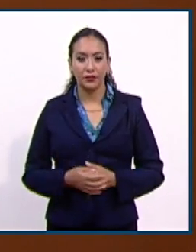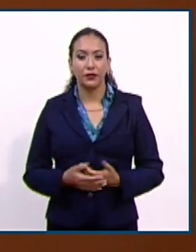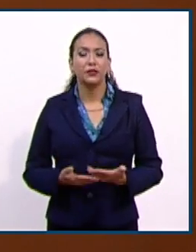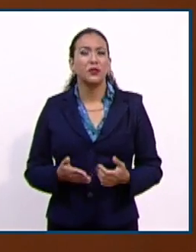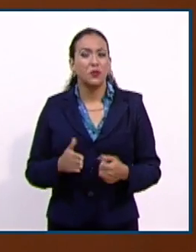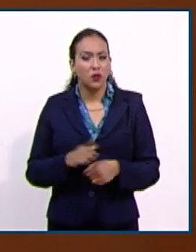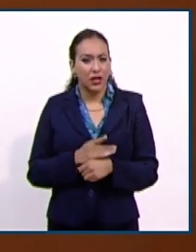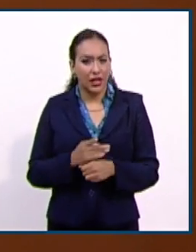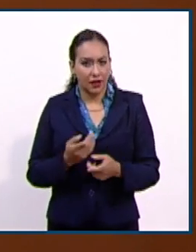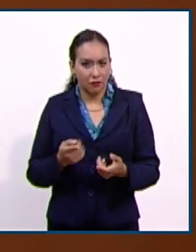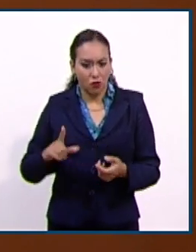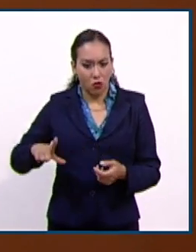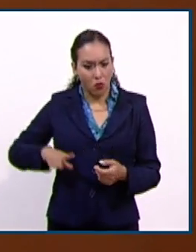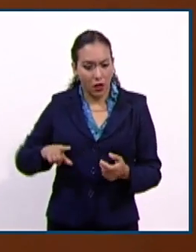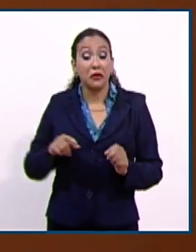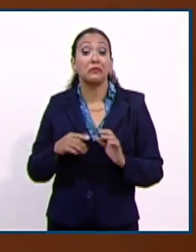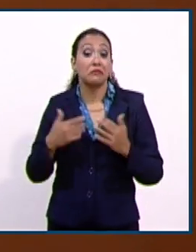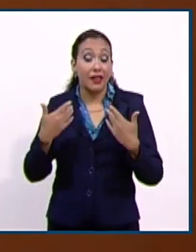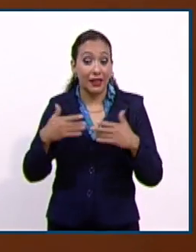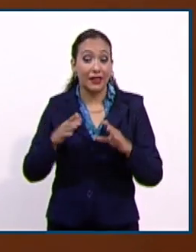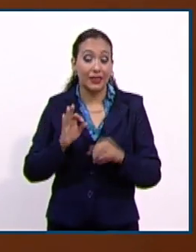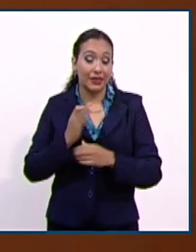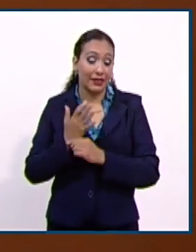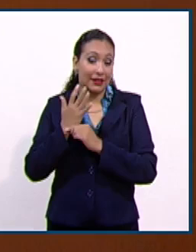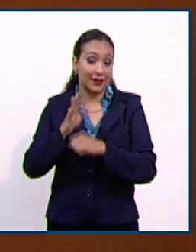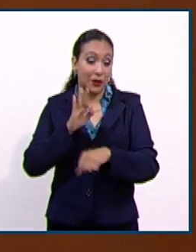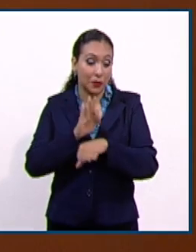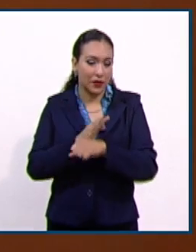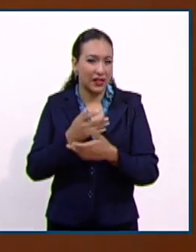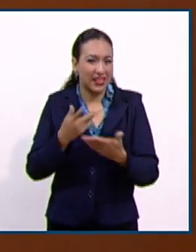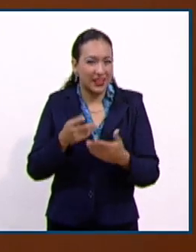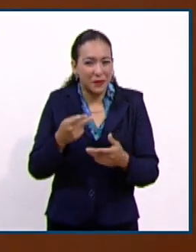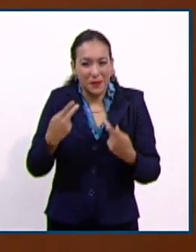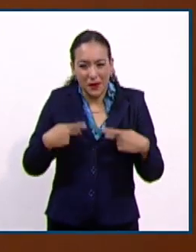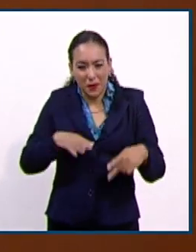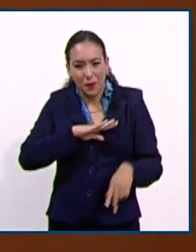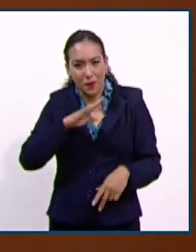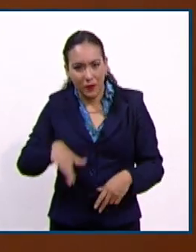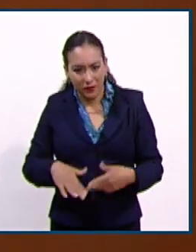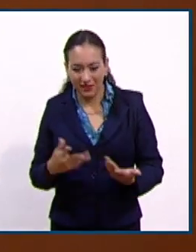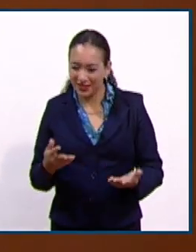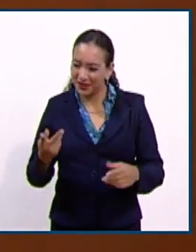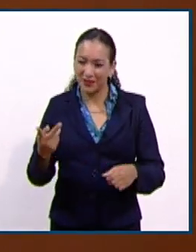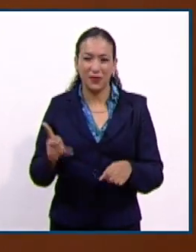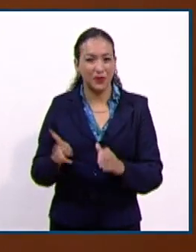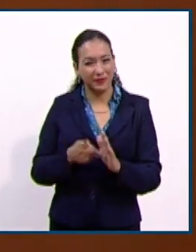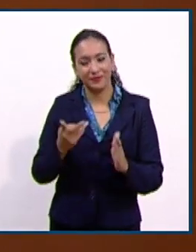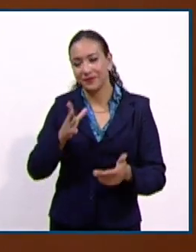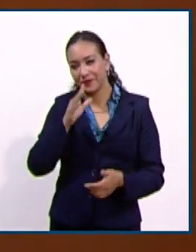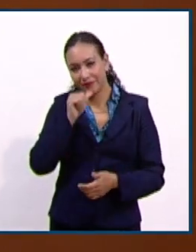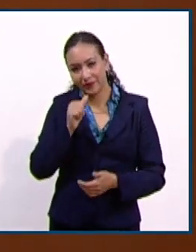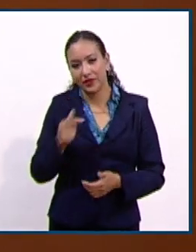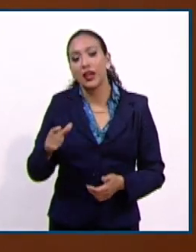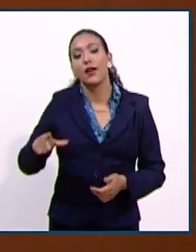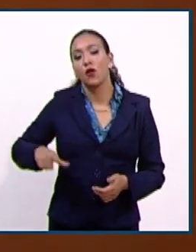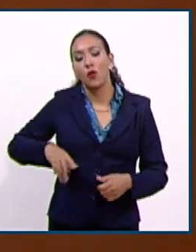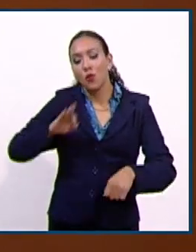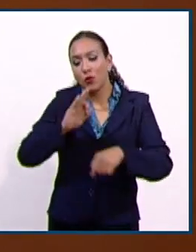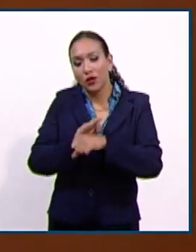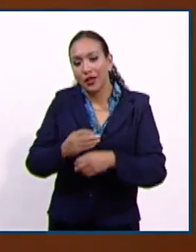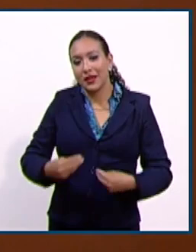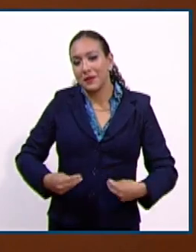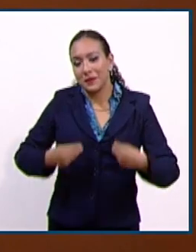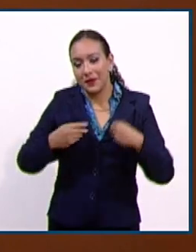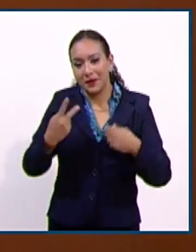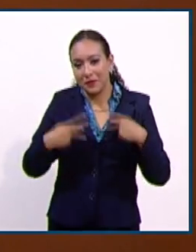bajo custodia del Estado, y esto no puede seguir sucediendo. Si el Estado no puede garantizar la vida de las personas, ya